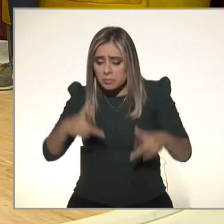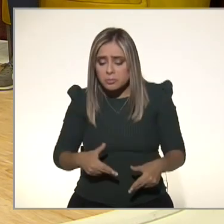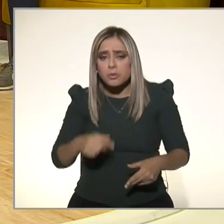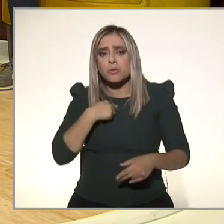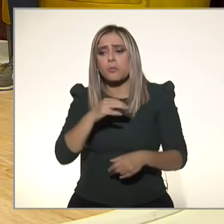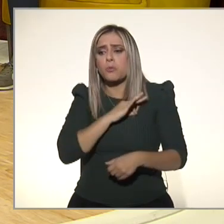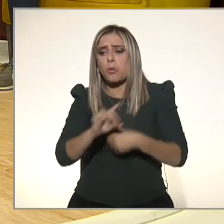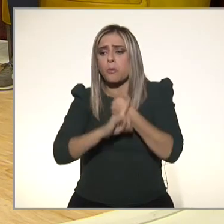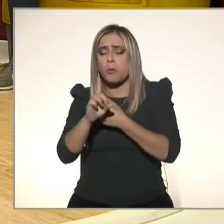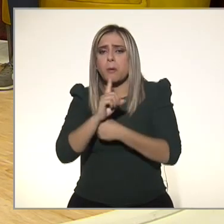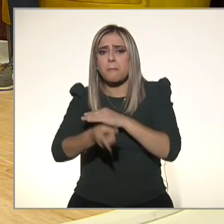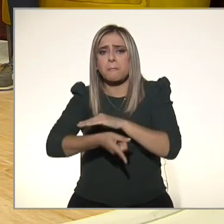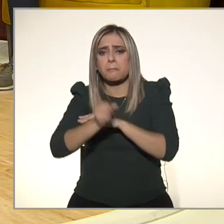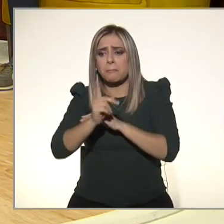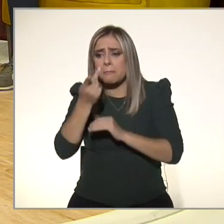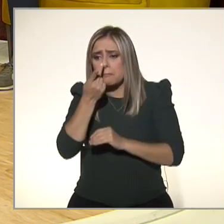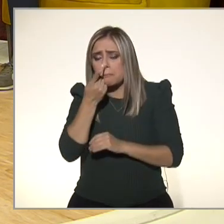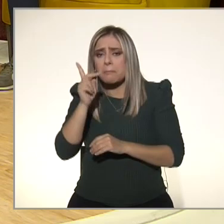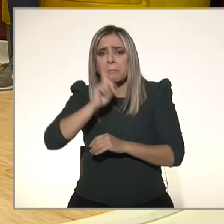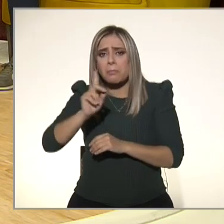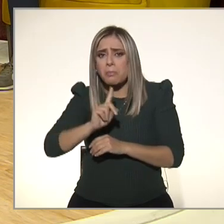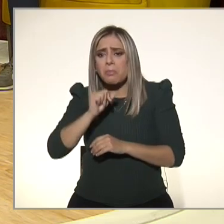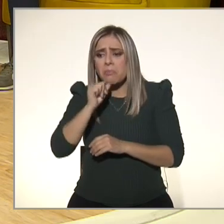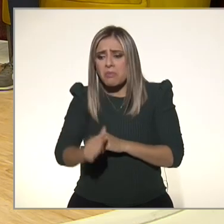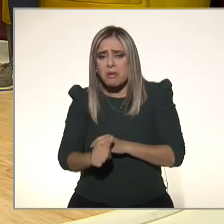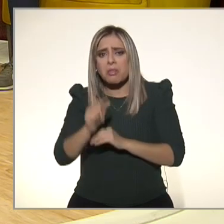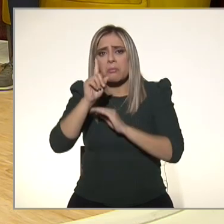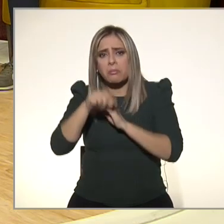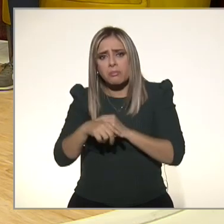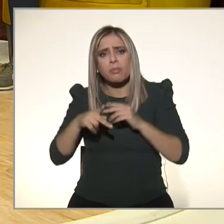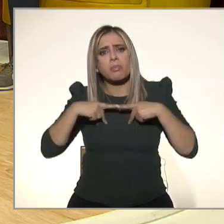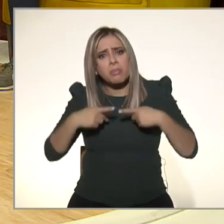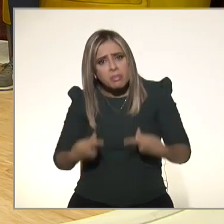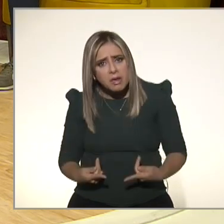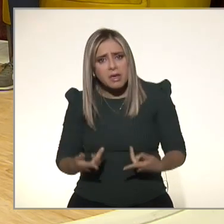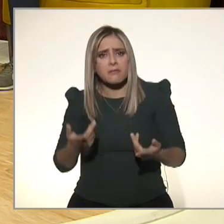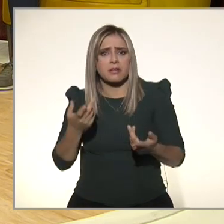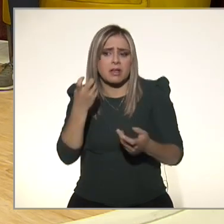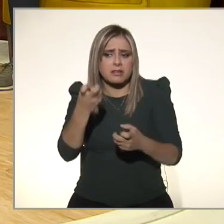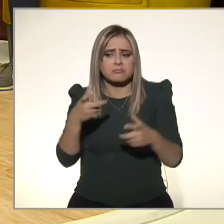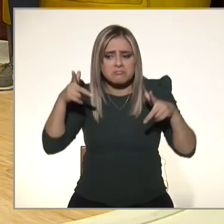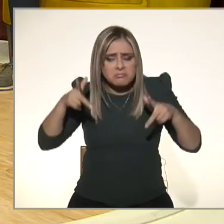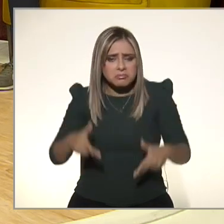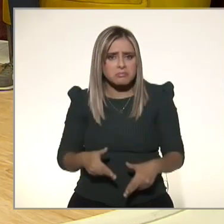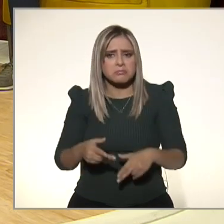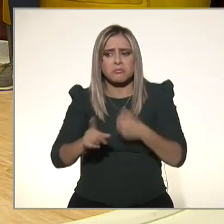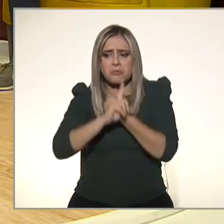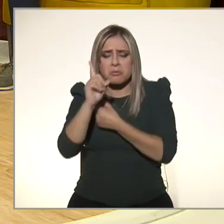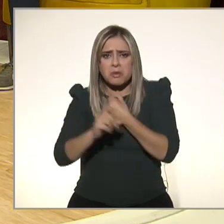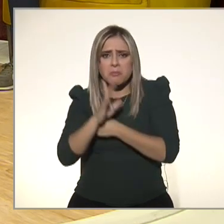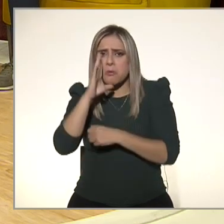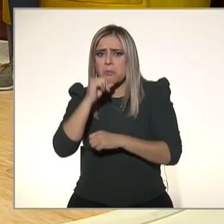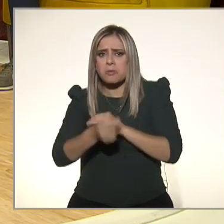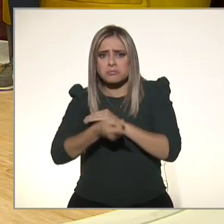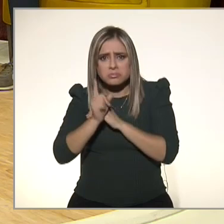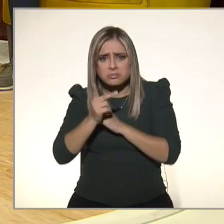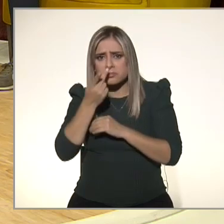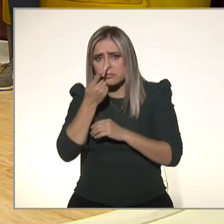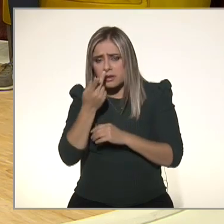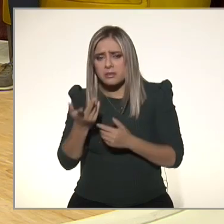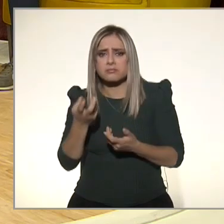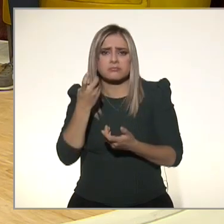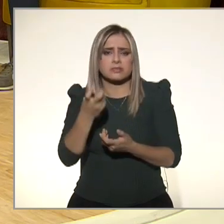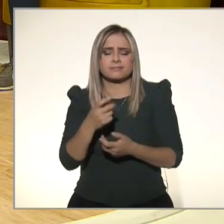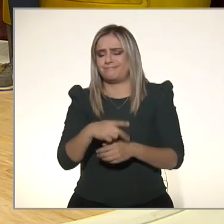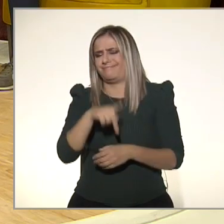con las erecciones, ¿no? Si van a poder llegar a tener una erección a pesar de estar ligados. Pero